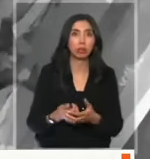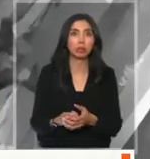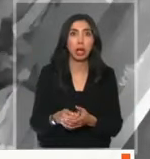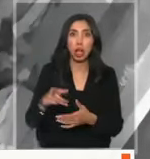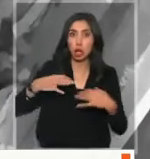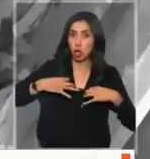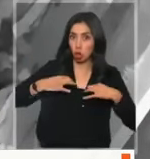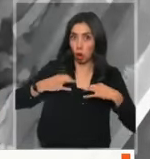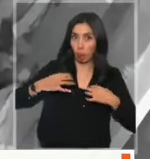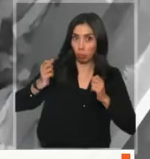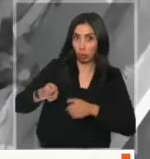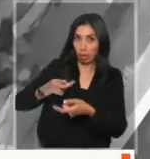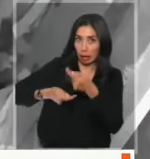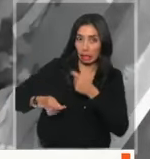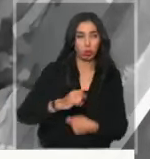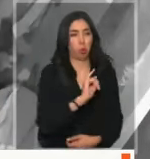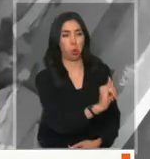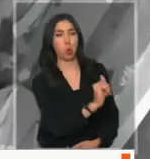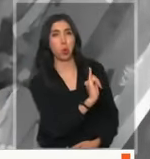no?